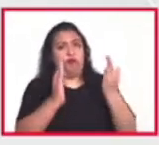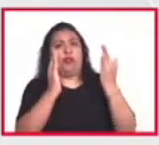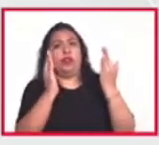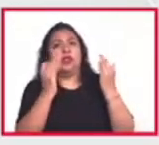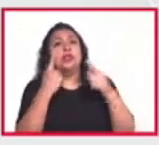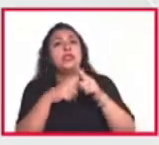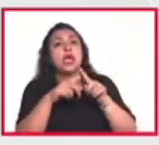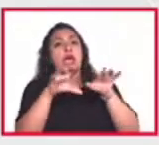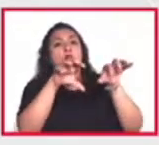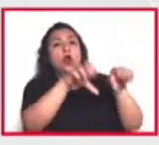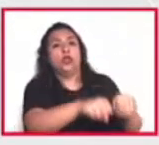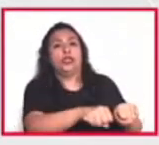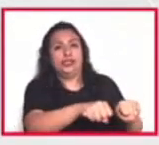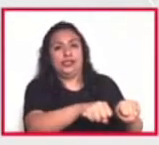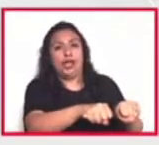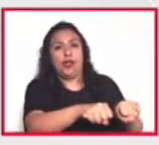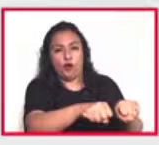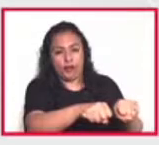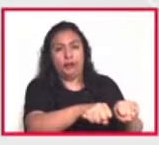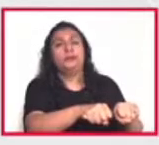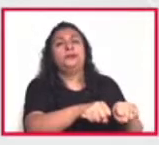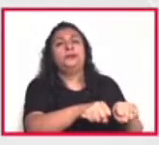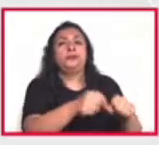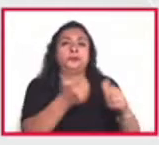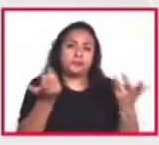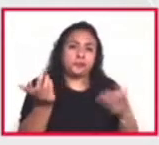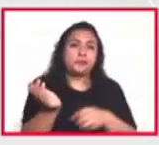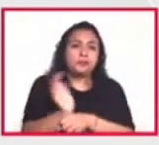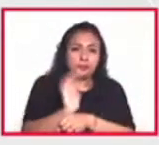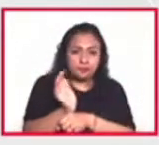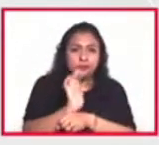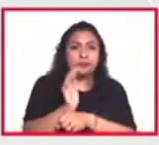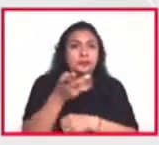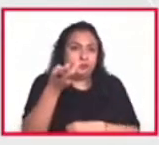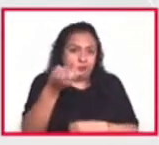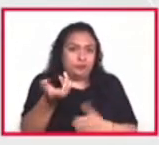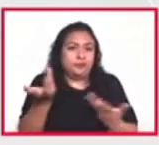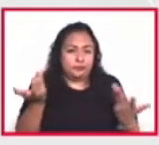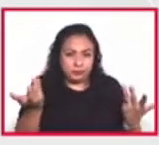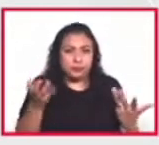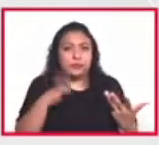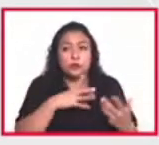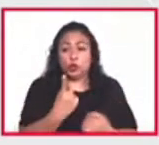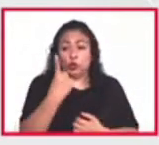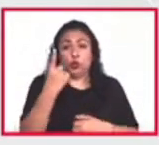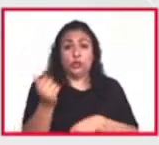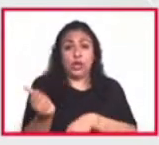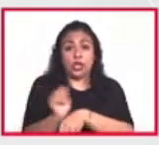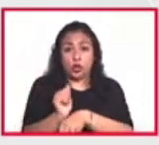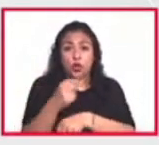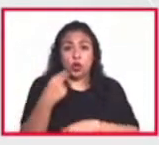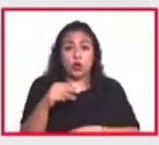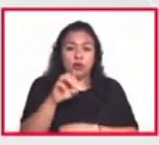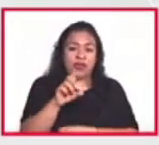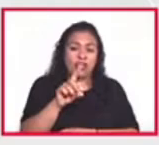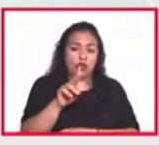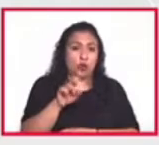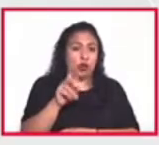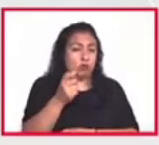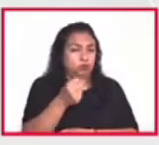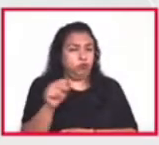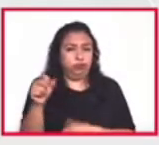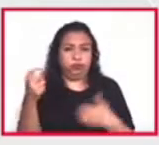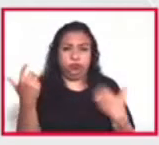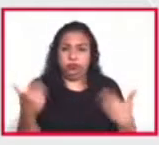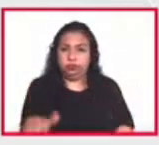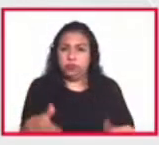conquistador. Entonces, la película llegó a eso, a un actor que se llama Eduardo, que es genial, que